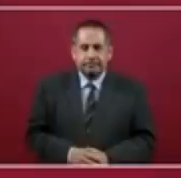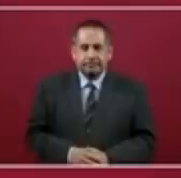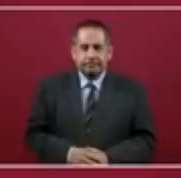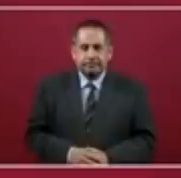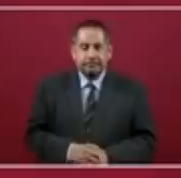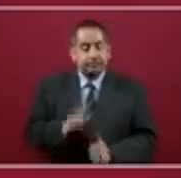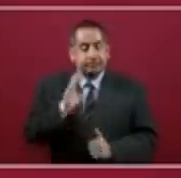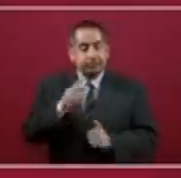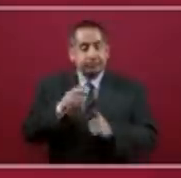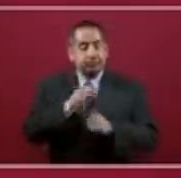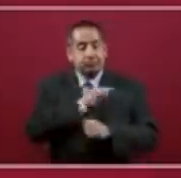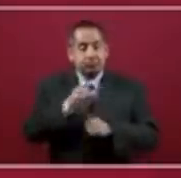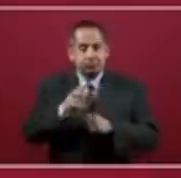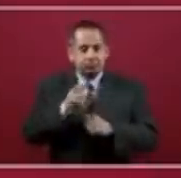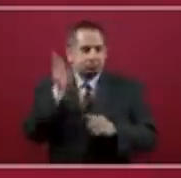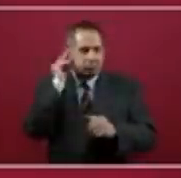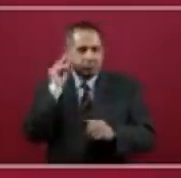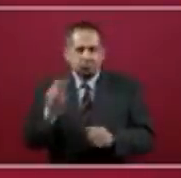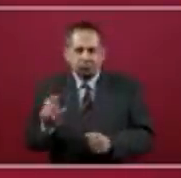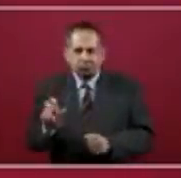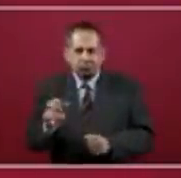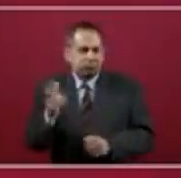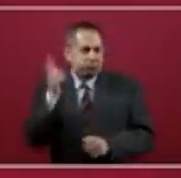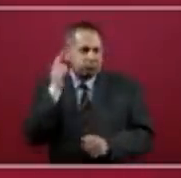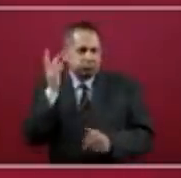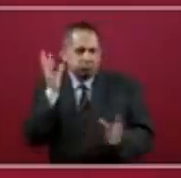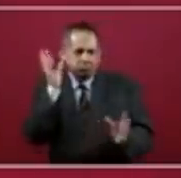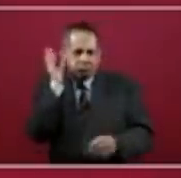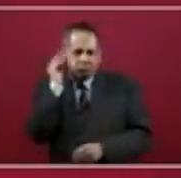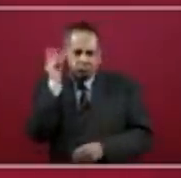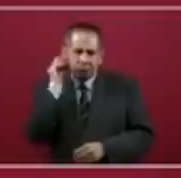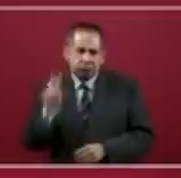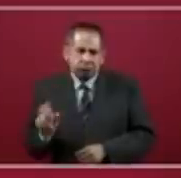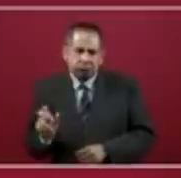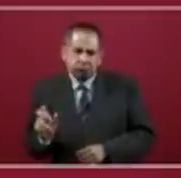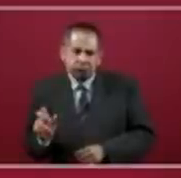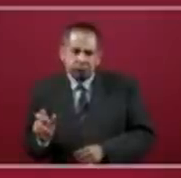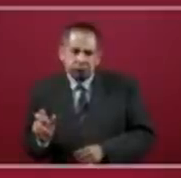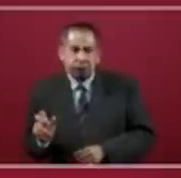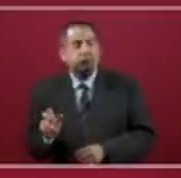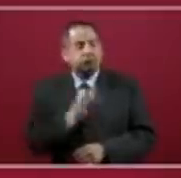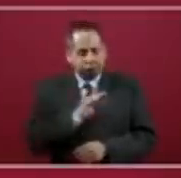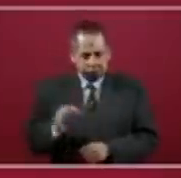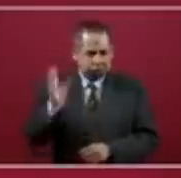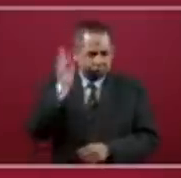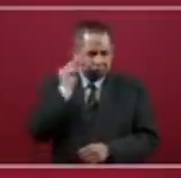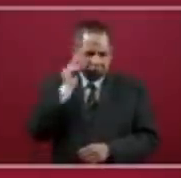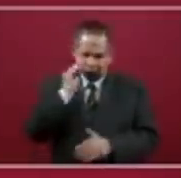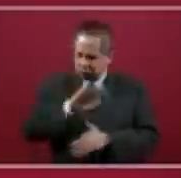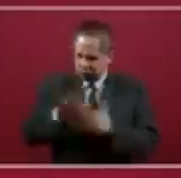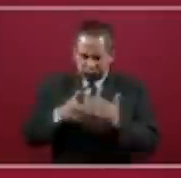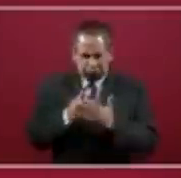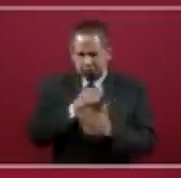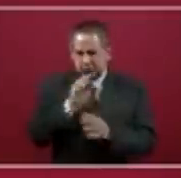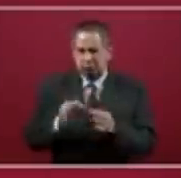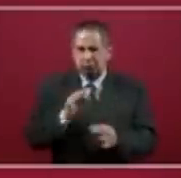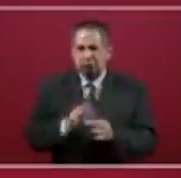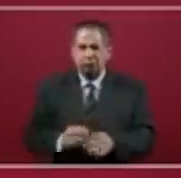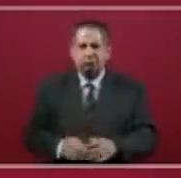Pero ya se puede escuchar todo lo que estamos diciendo por radio.